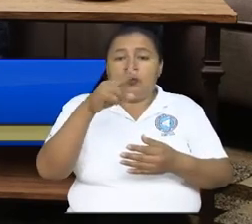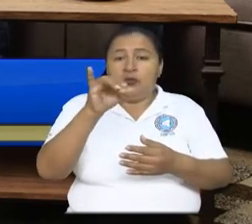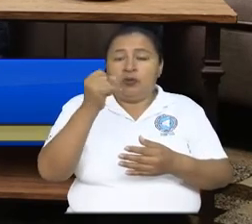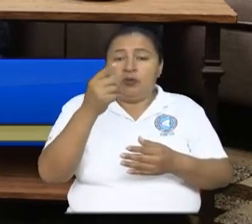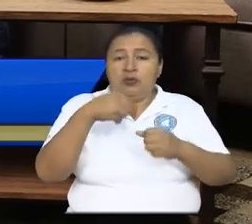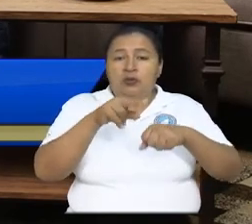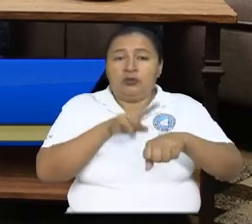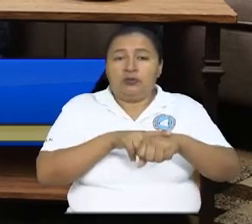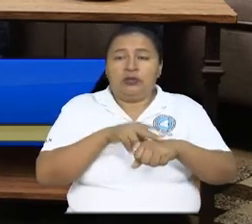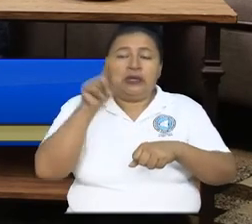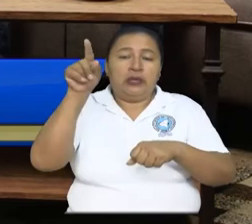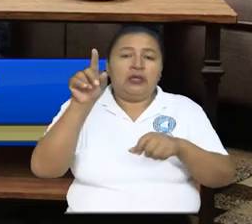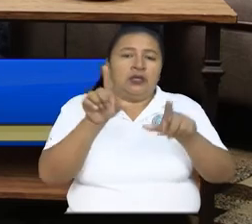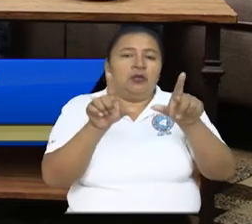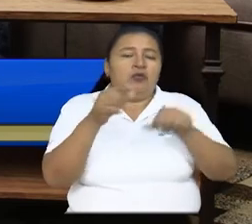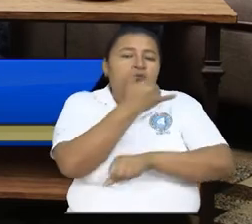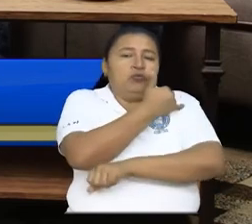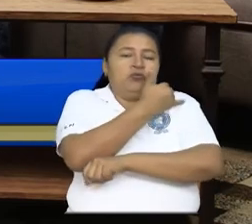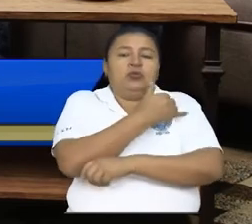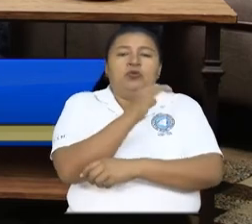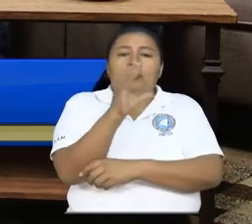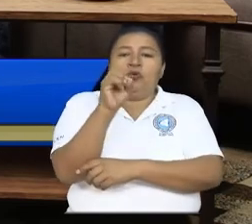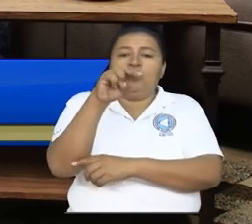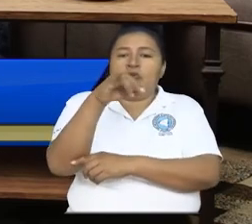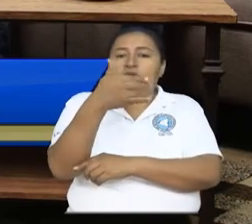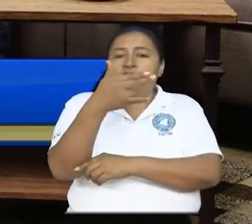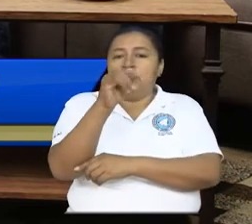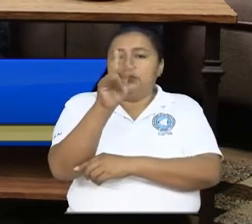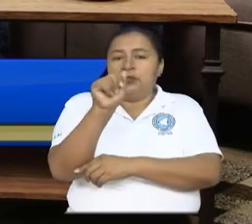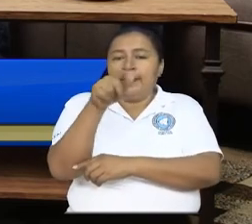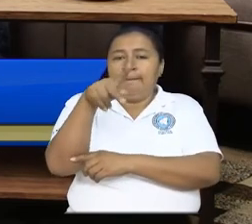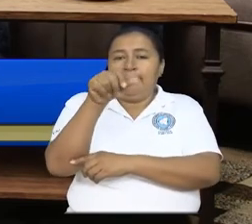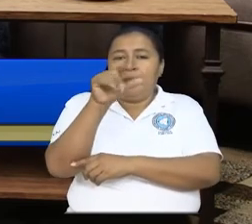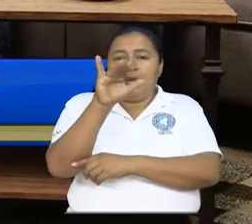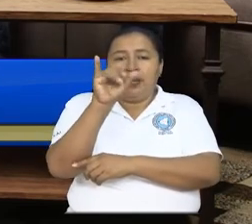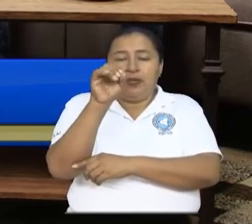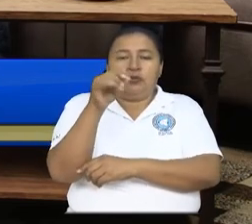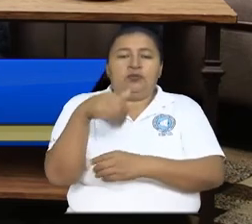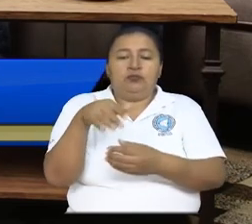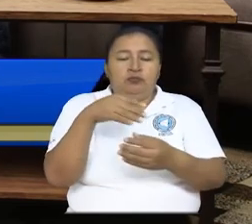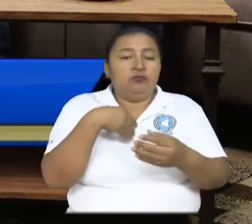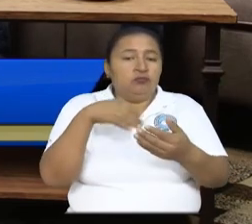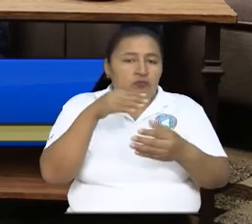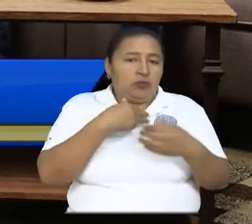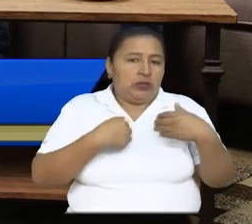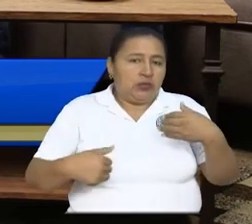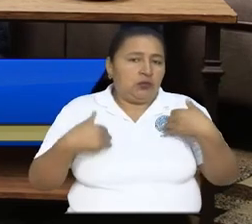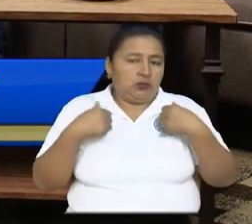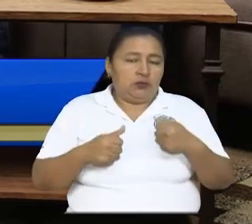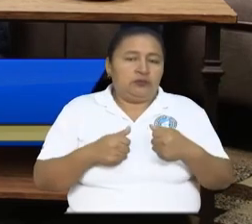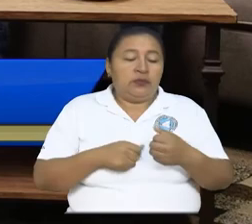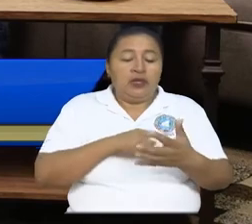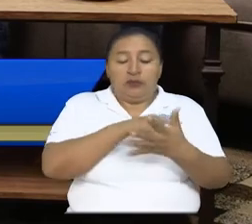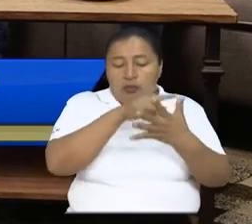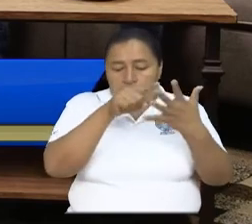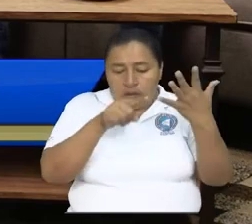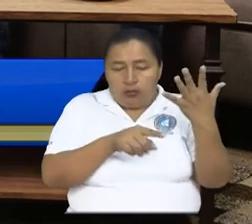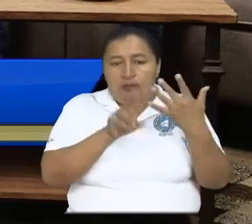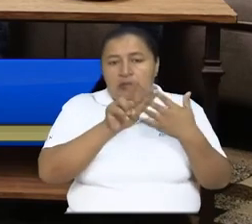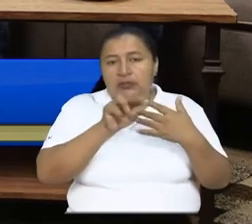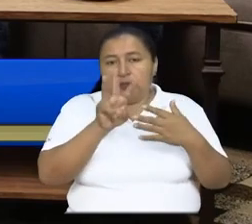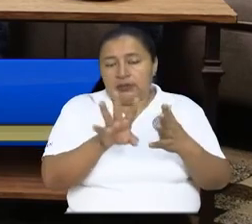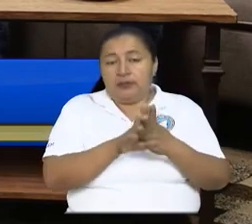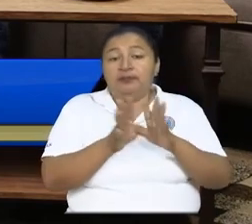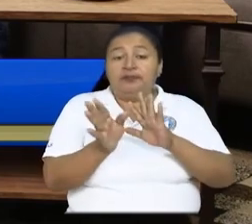tenemos en el conchita palacio porque esas son parte de las 23 obras que te mencionaba y hay